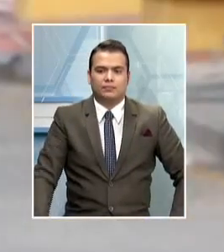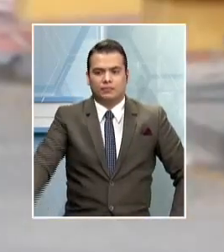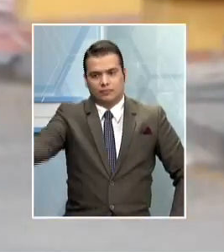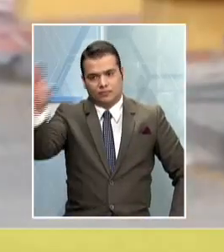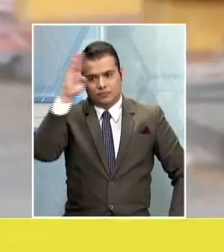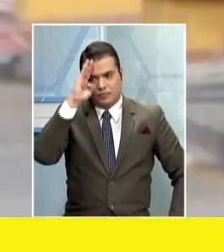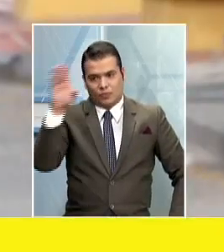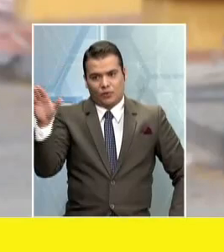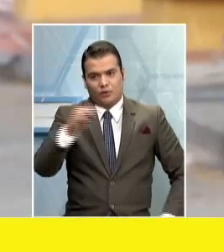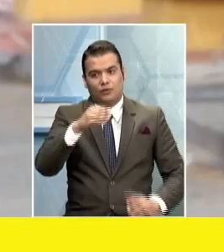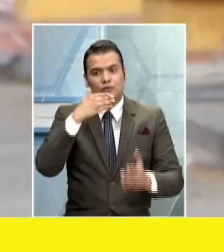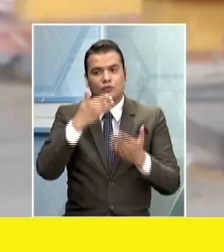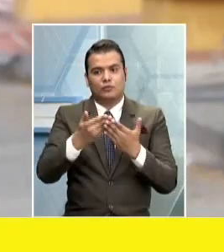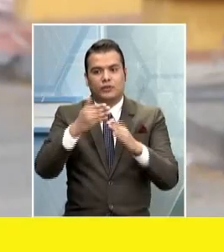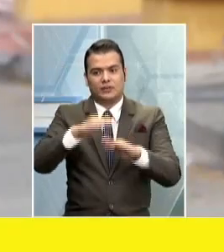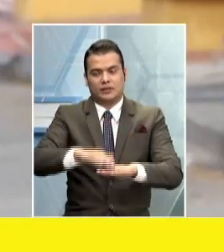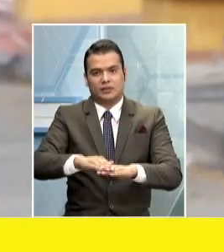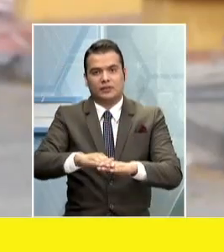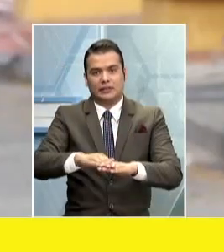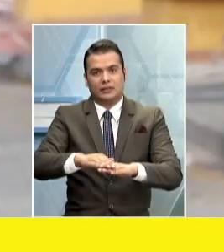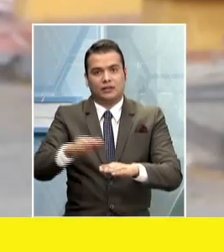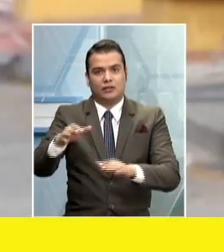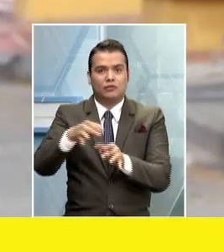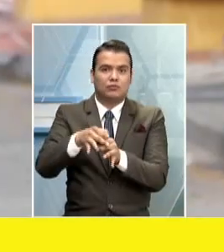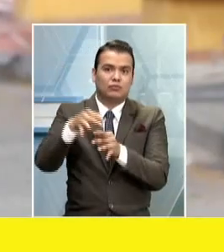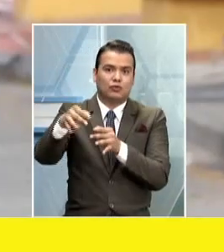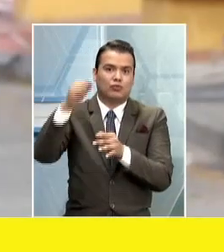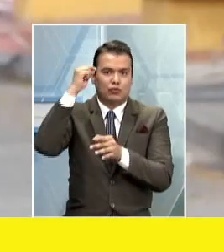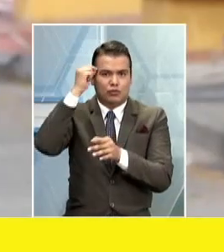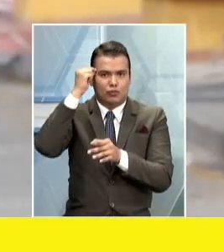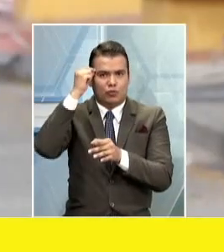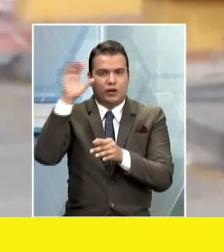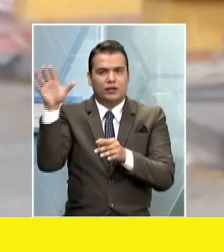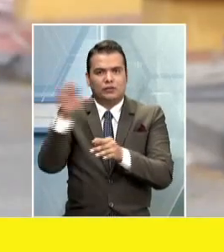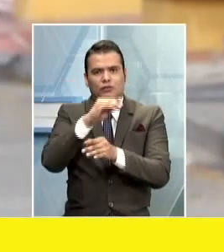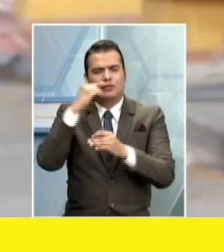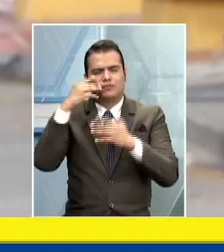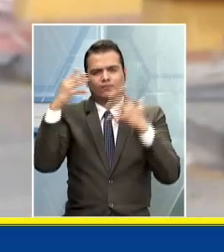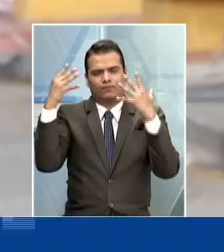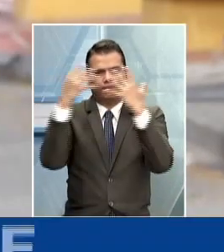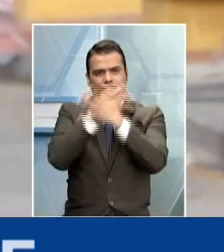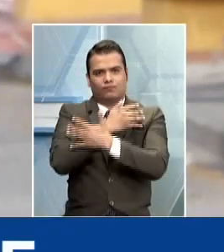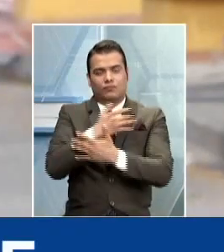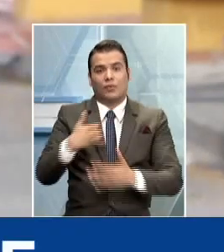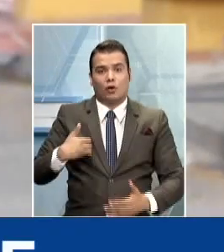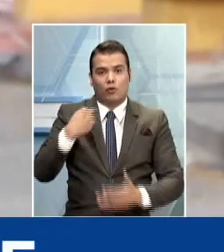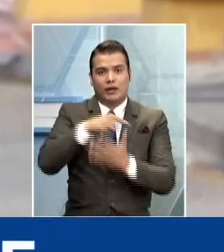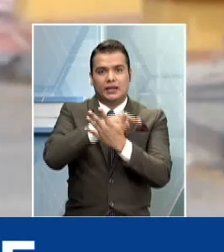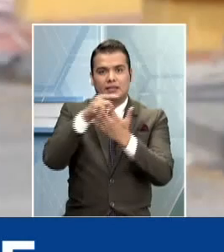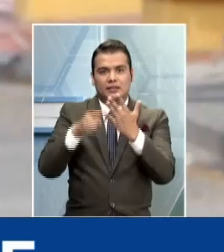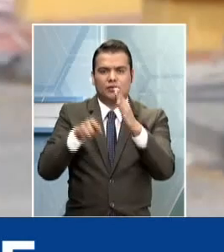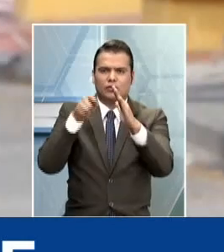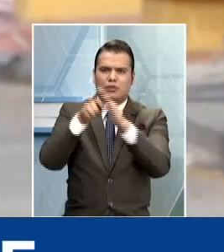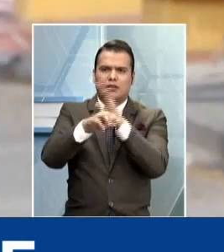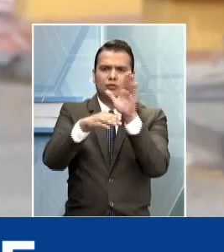Hola, ¿qué tal? Buenas tardes. Hay conmoción en Guadalajara de Buga por este crimen que le apagó la luz a 5 jóvenes llenos de sueños. Ayer